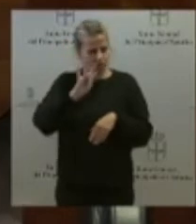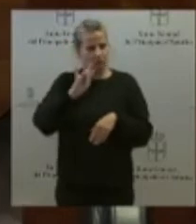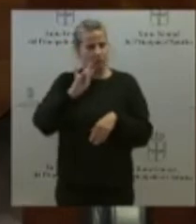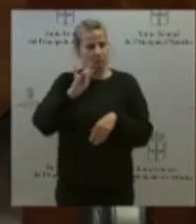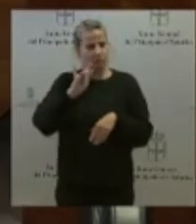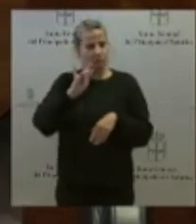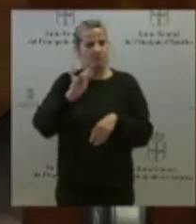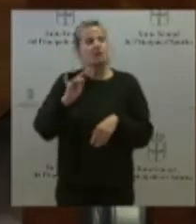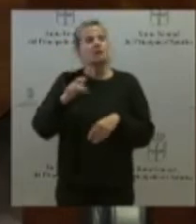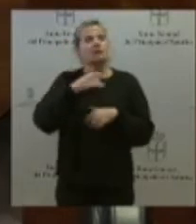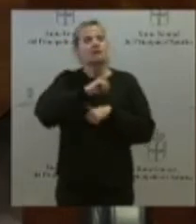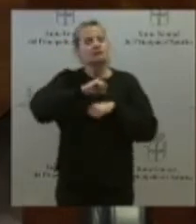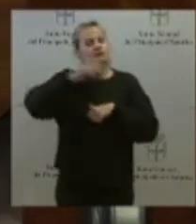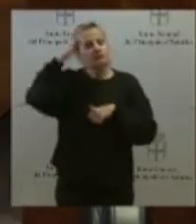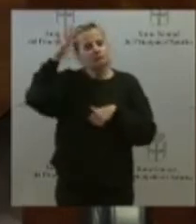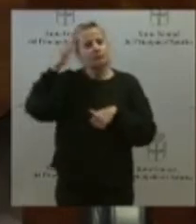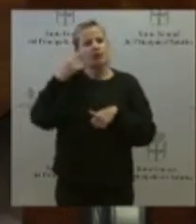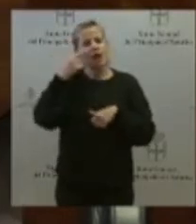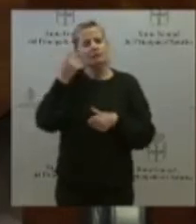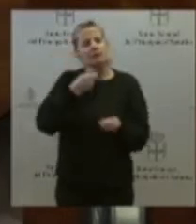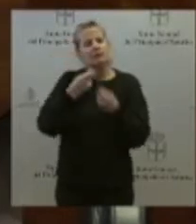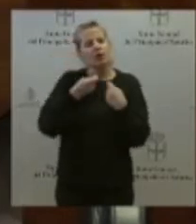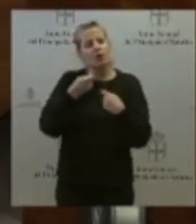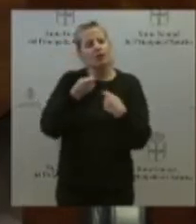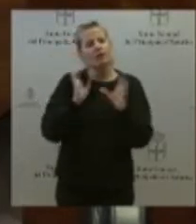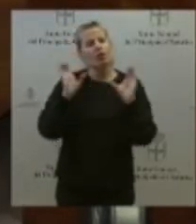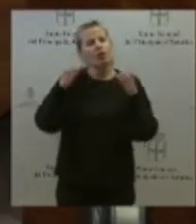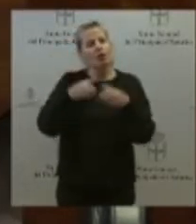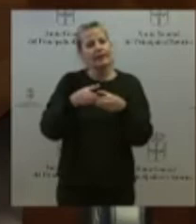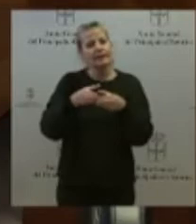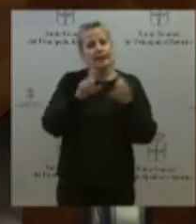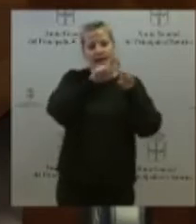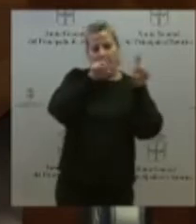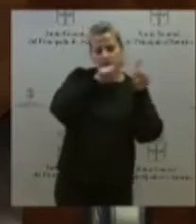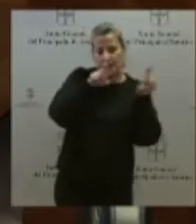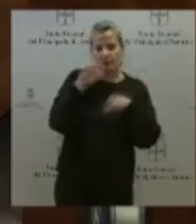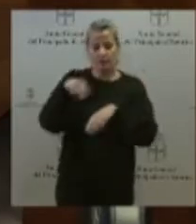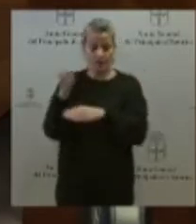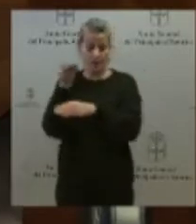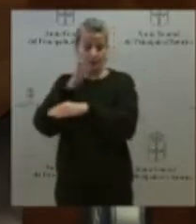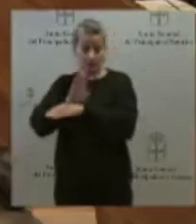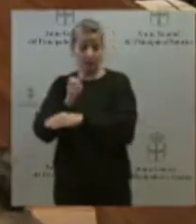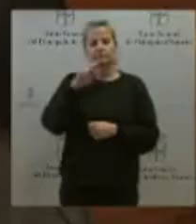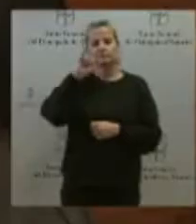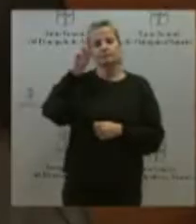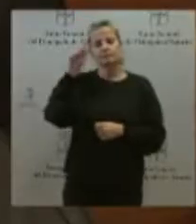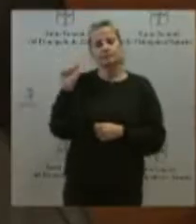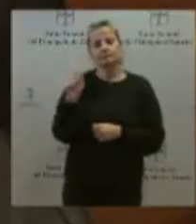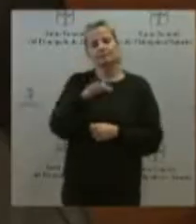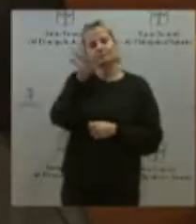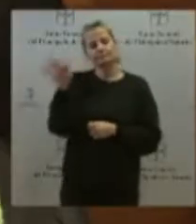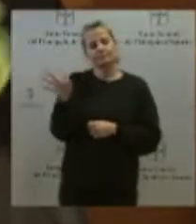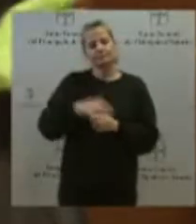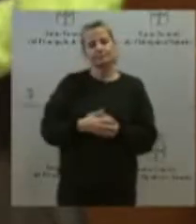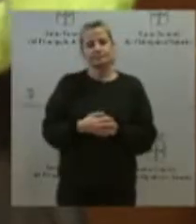negociación colectiva entre empresarios y representantes de los trabajadores, que son los sindicatos, para llegar a un buen convenio colectivo. En este Parlamento